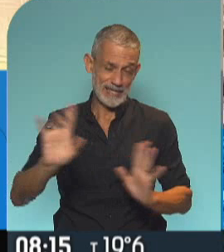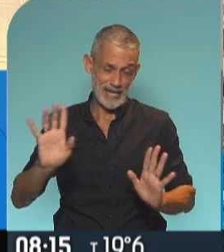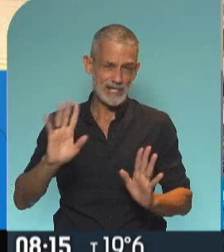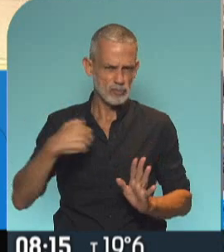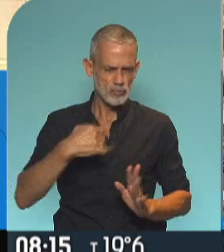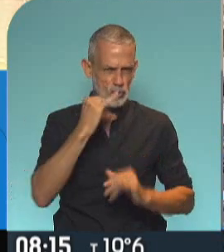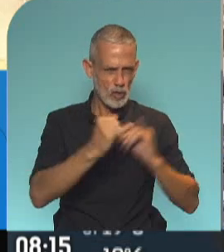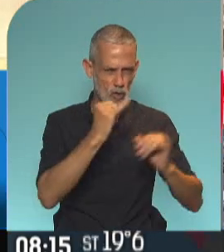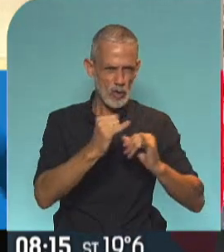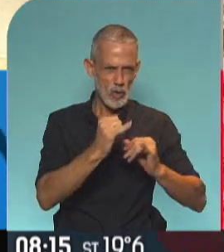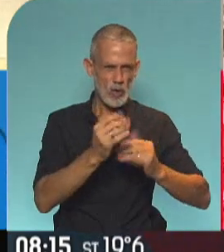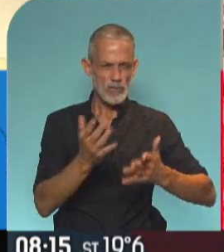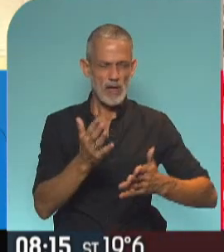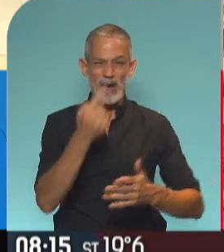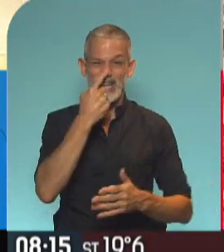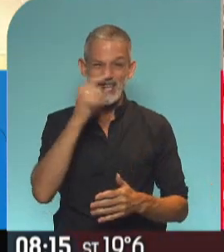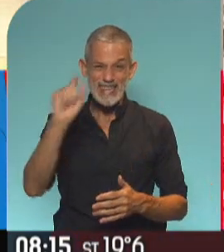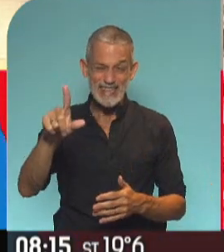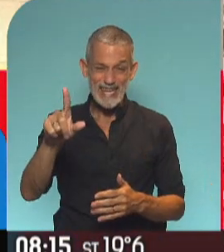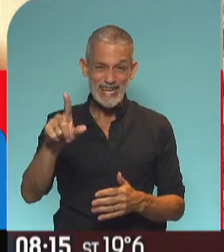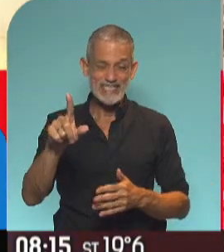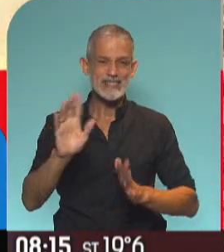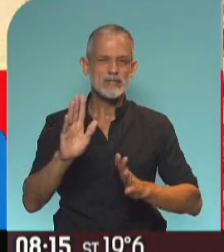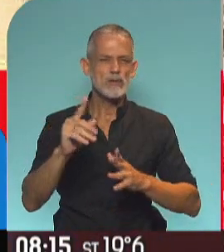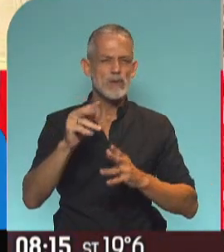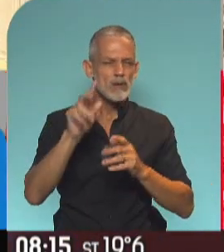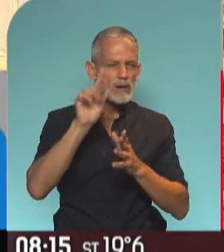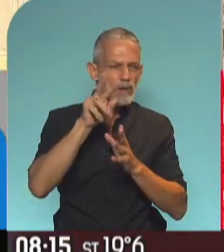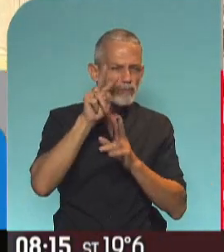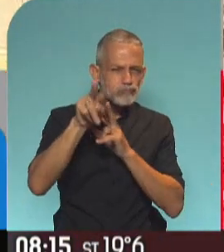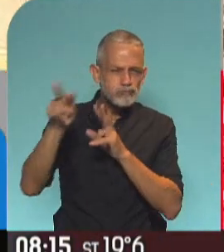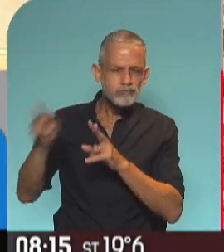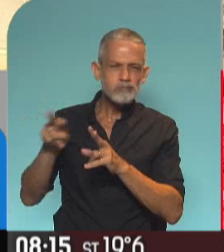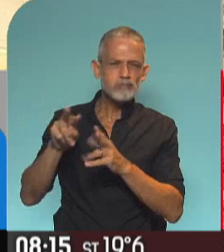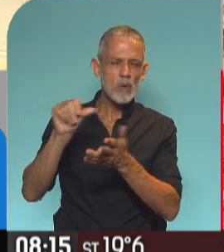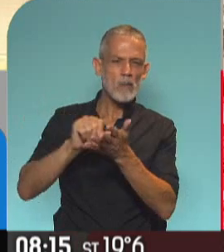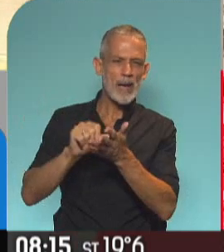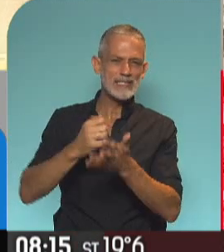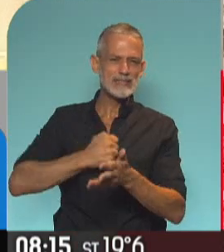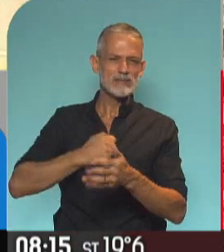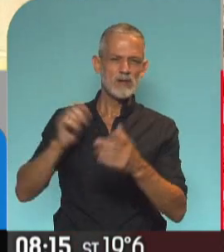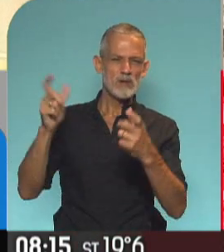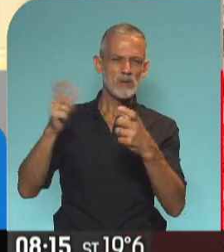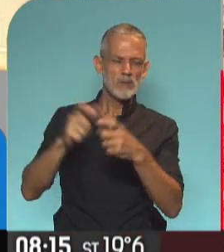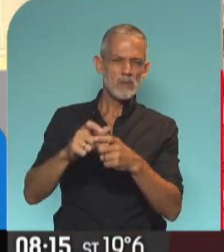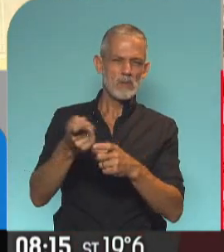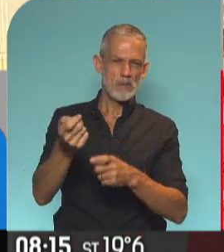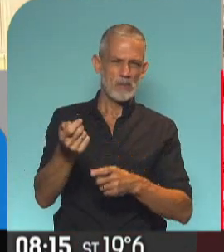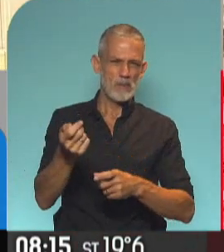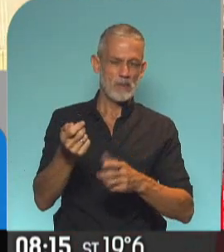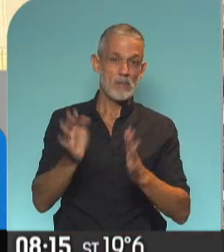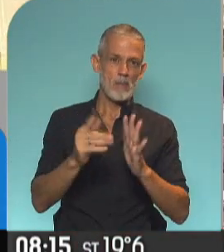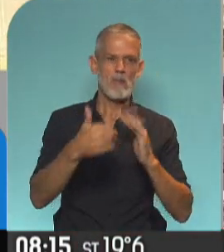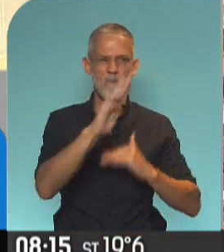decía últimamente, esos intereses van más hacia los países donde el cristianismo es minoría, que es mayoría.